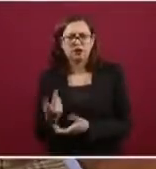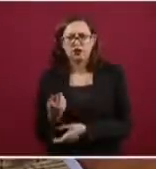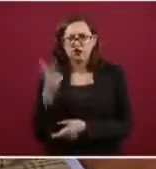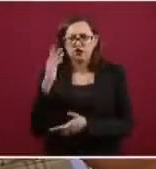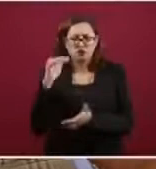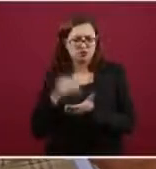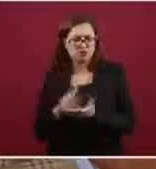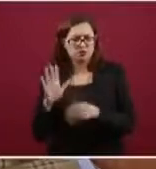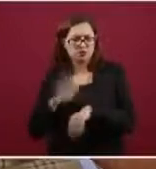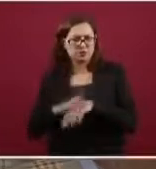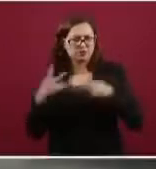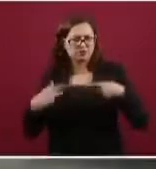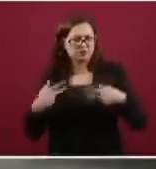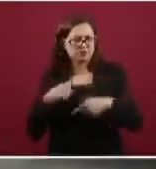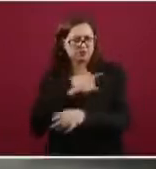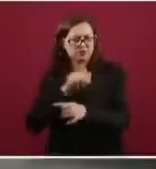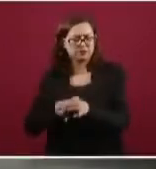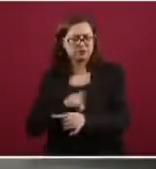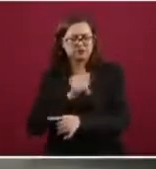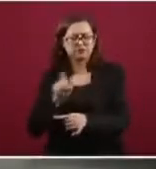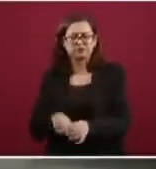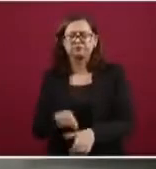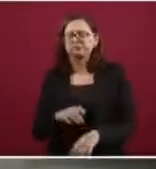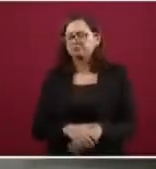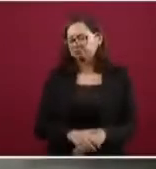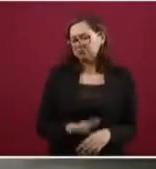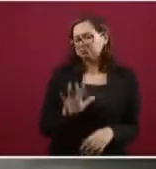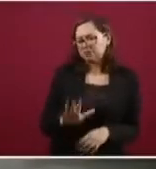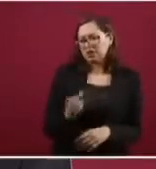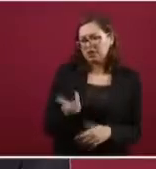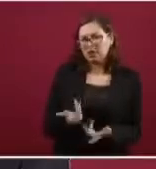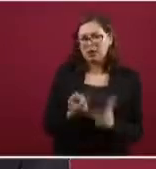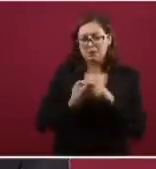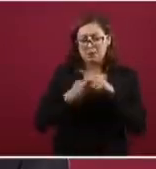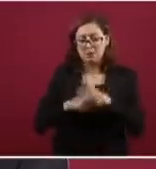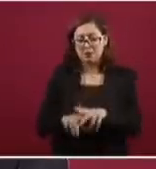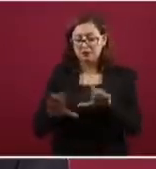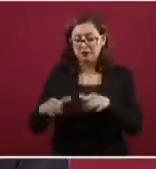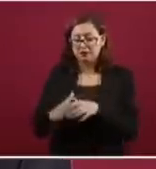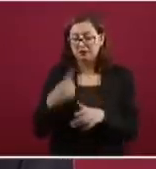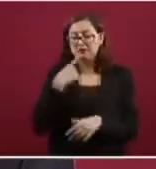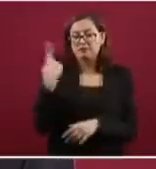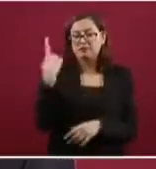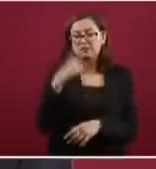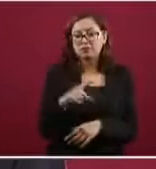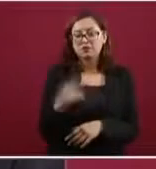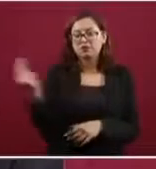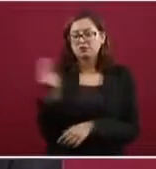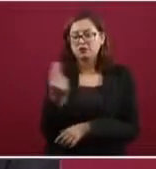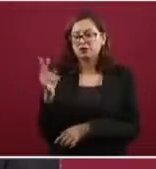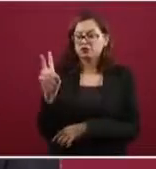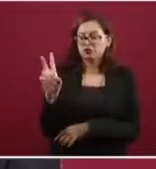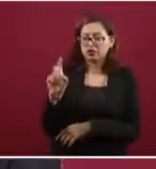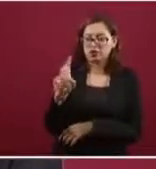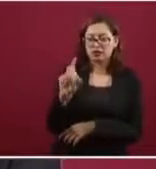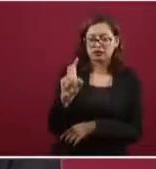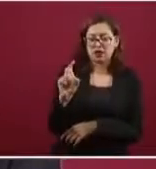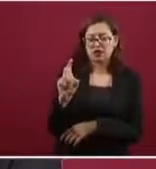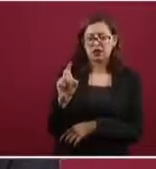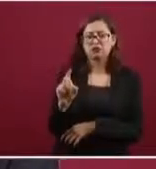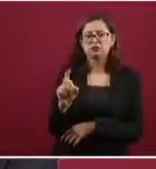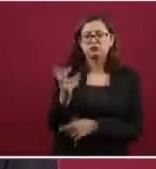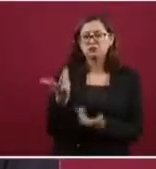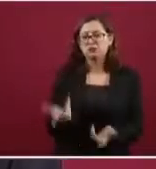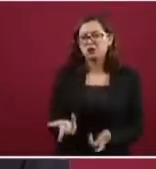julio. Mira, para iniciar una acción colectiva ocupamos 30 consumidores. La verdad es que tenemos